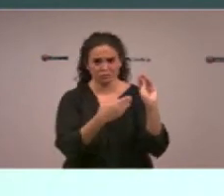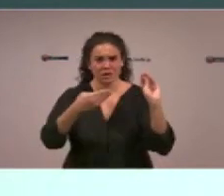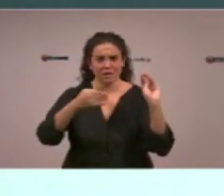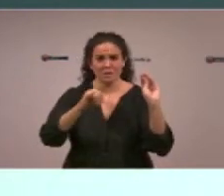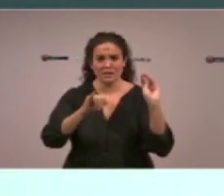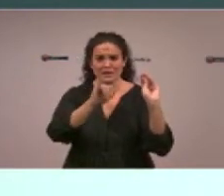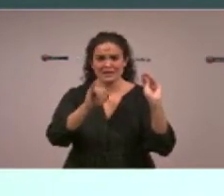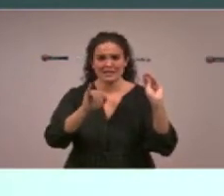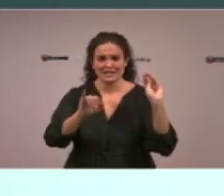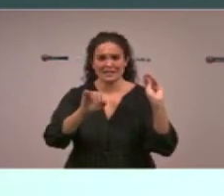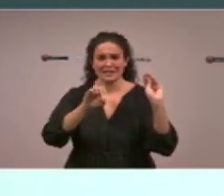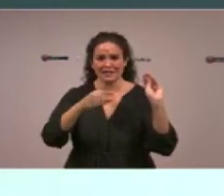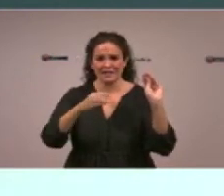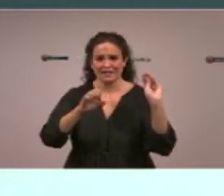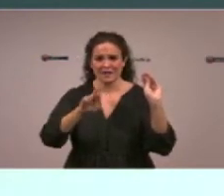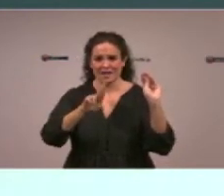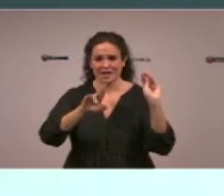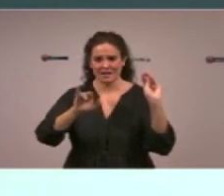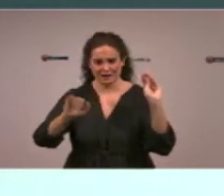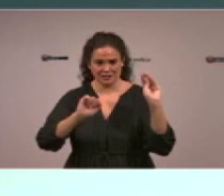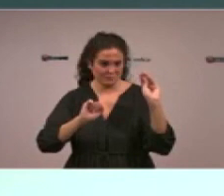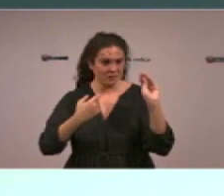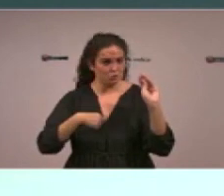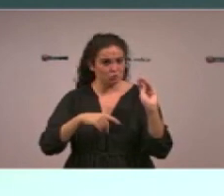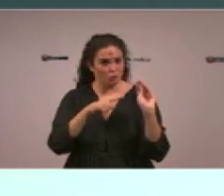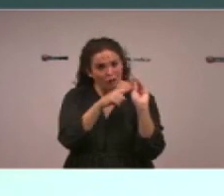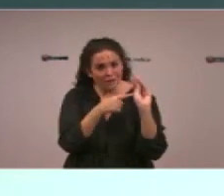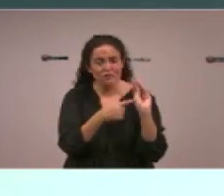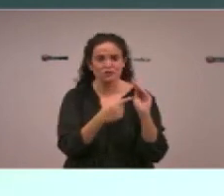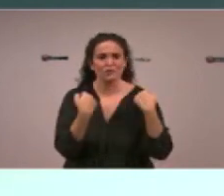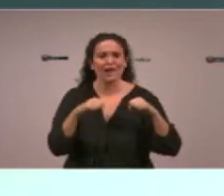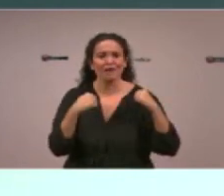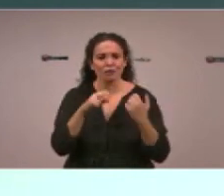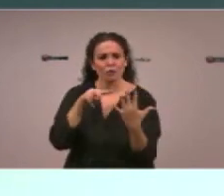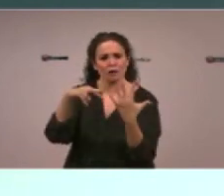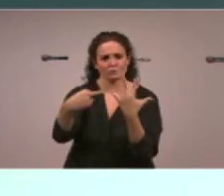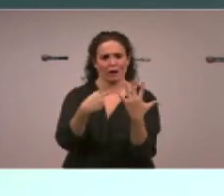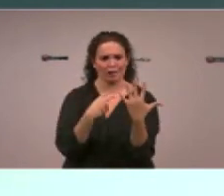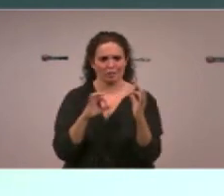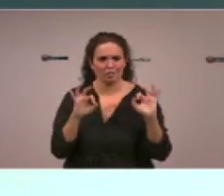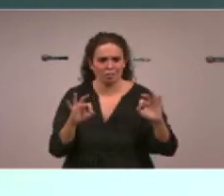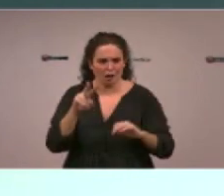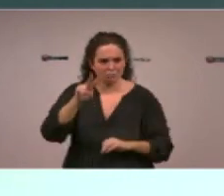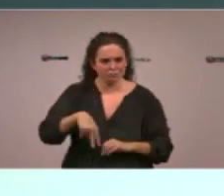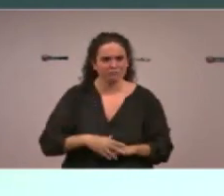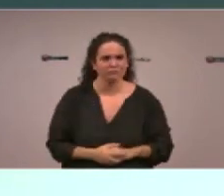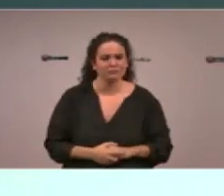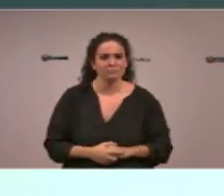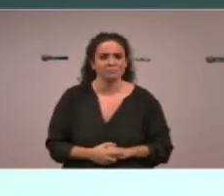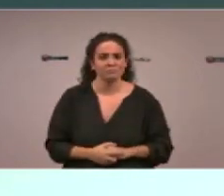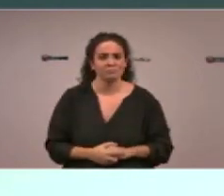creo efectivamente que es un documento de transparencia, un ejercicio de transparencia, en el que se